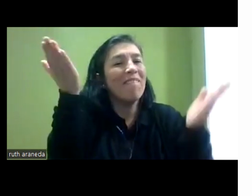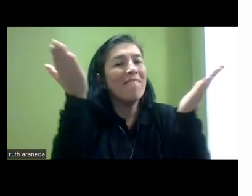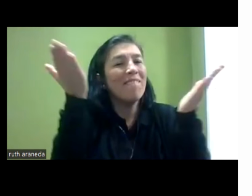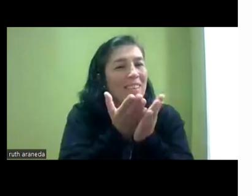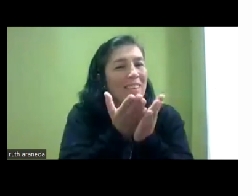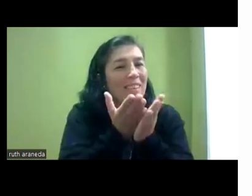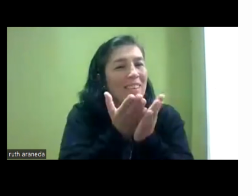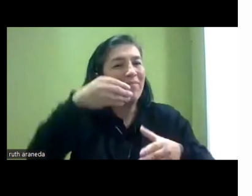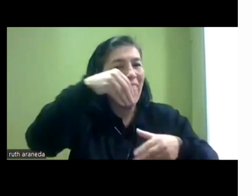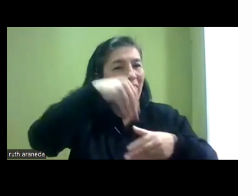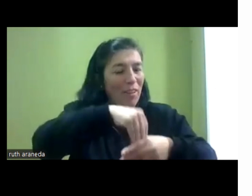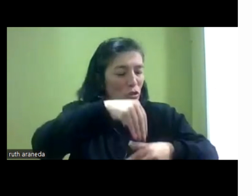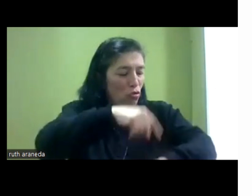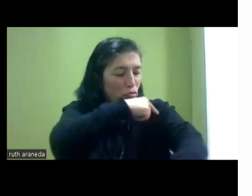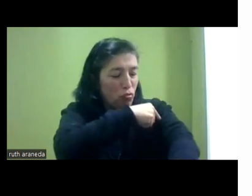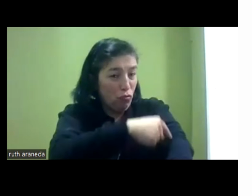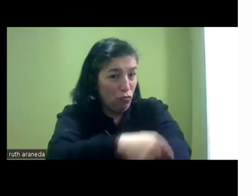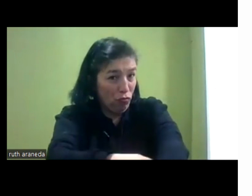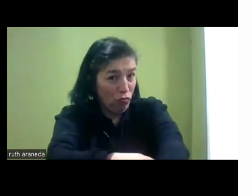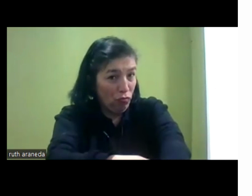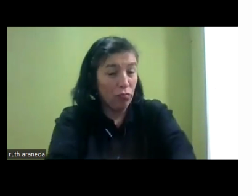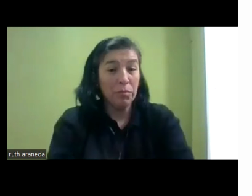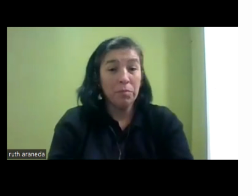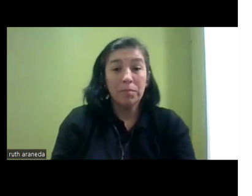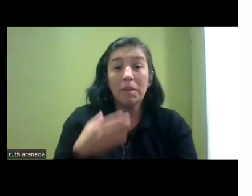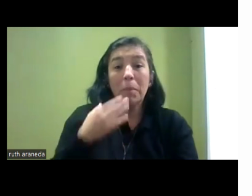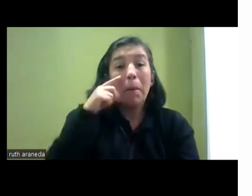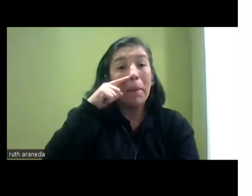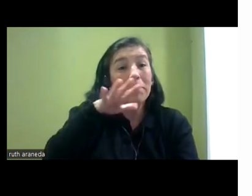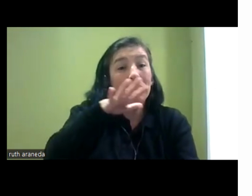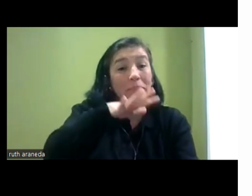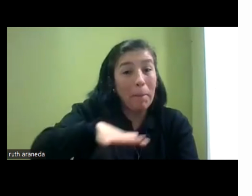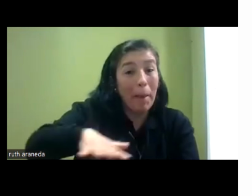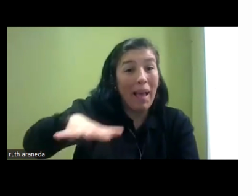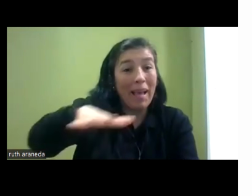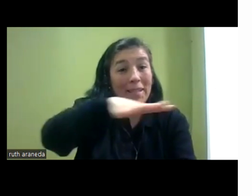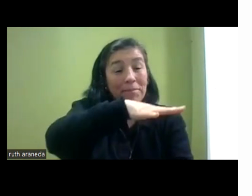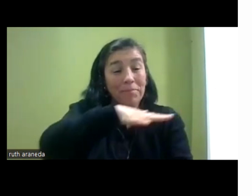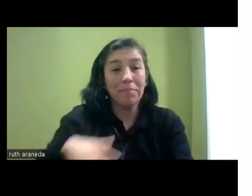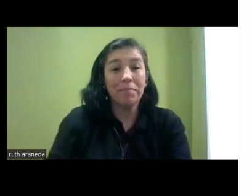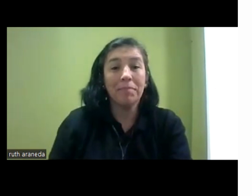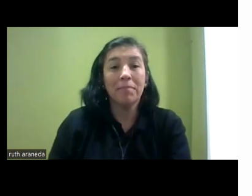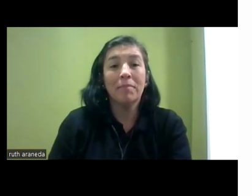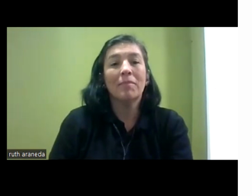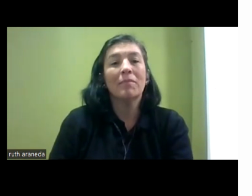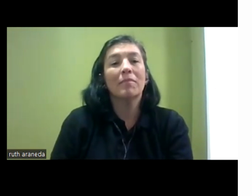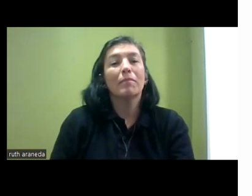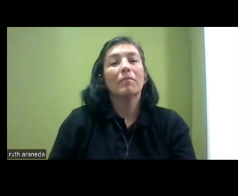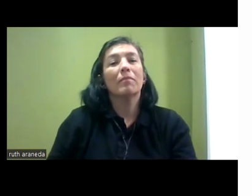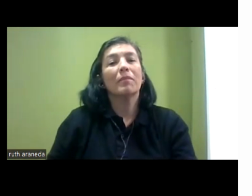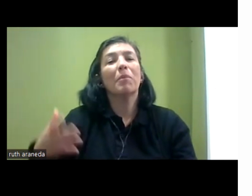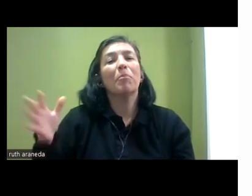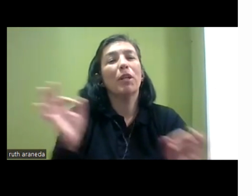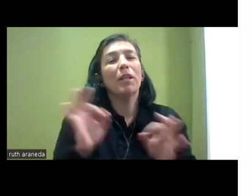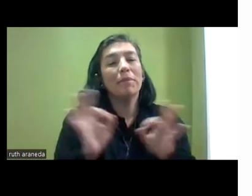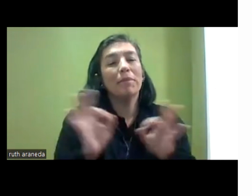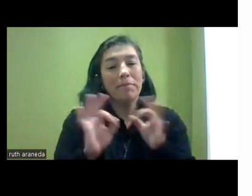todo caso, volviendo un poquito atrás en este mapa, eh, tenemos que aclarar